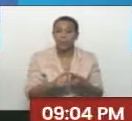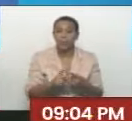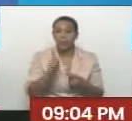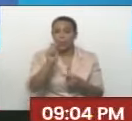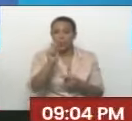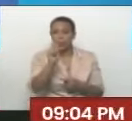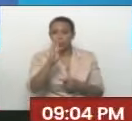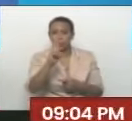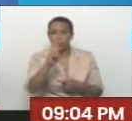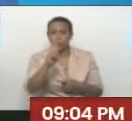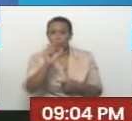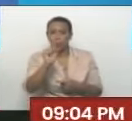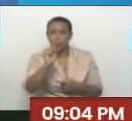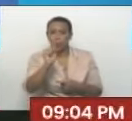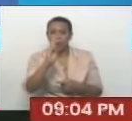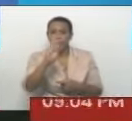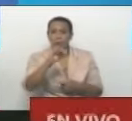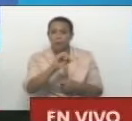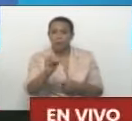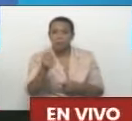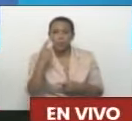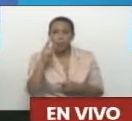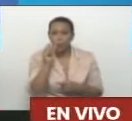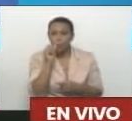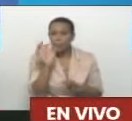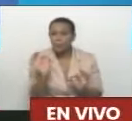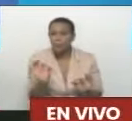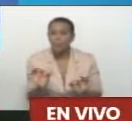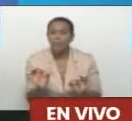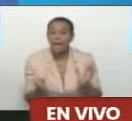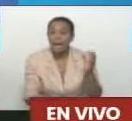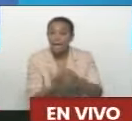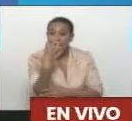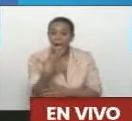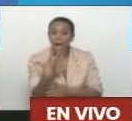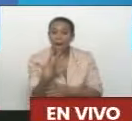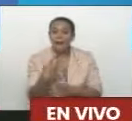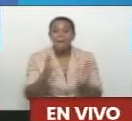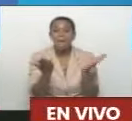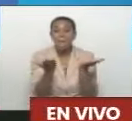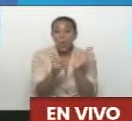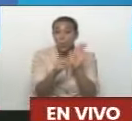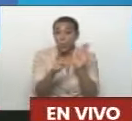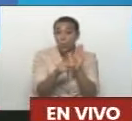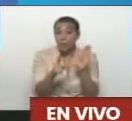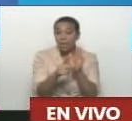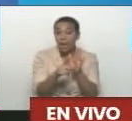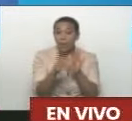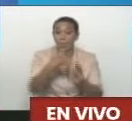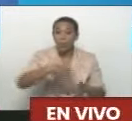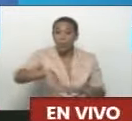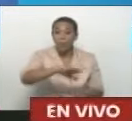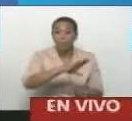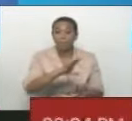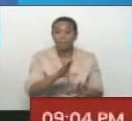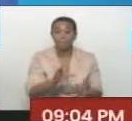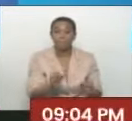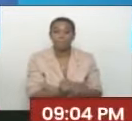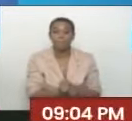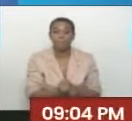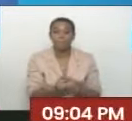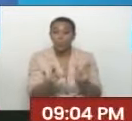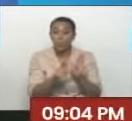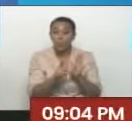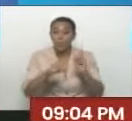tubió Yelitze, la creación del bachillerato en patrimonio cultural